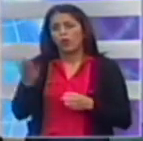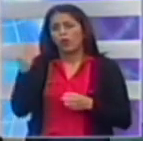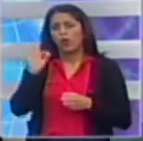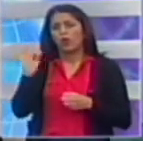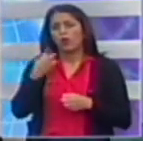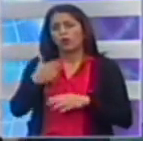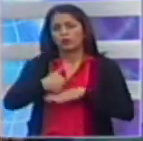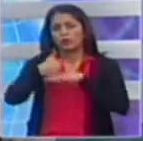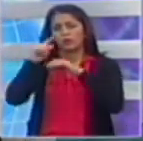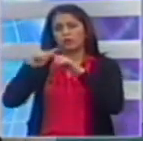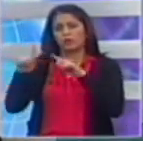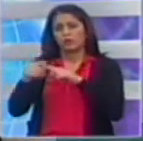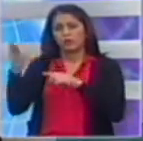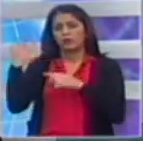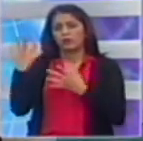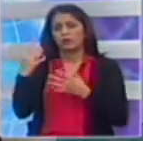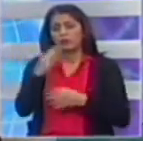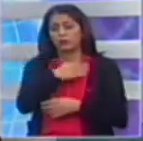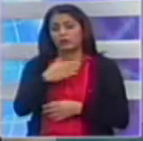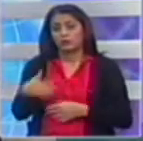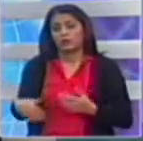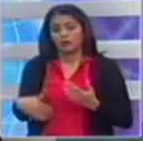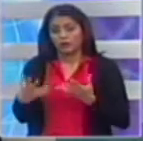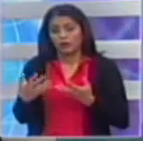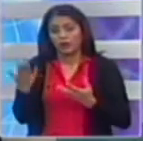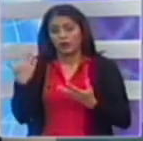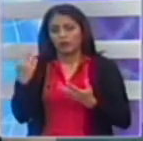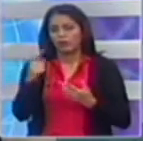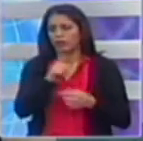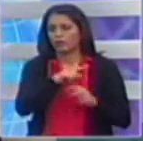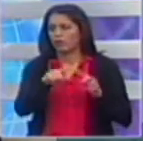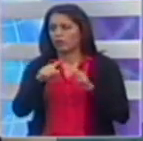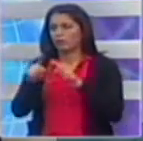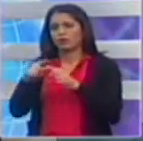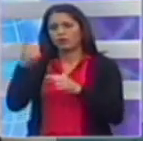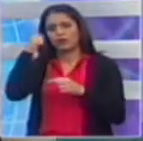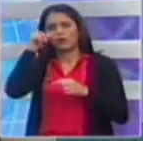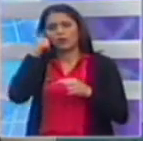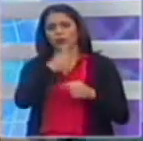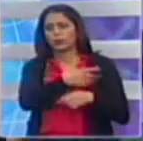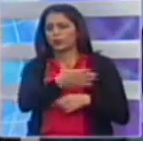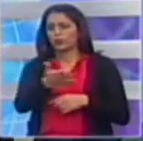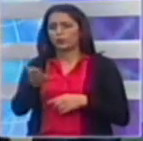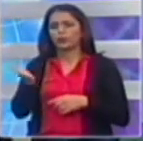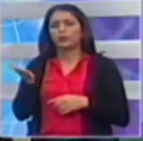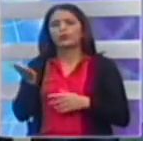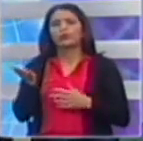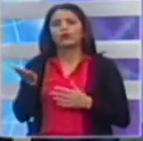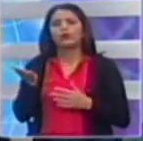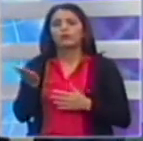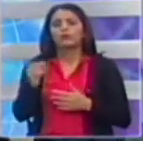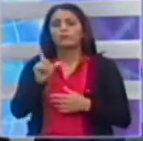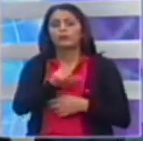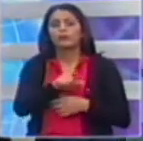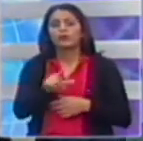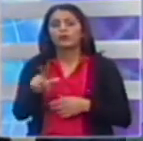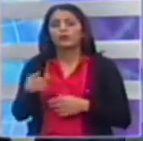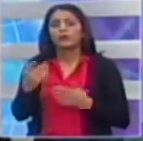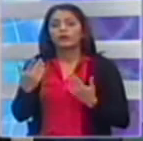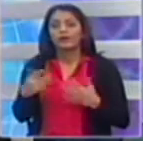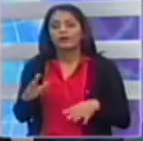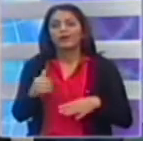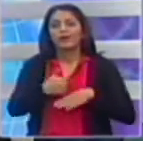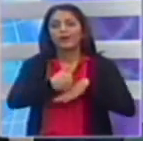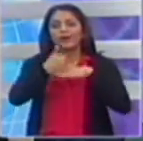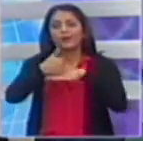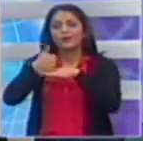presidenciales. Entonces ya empezamos a ver que es toda una masa de personas intelectuales o de gente que ha sido tradicionalmente insignia dentro